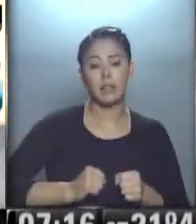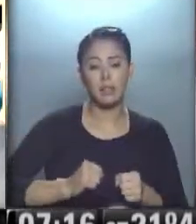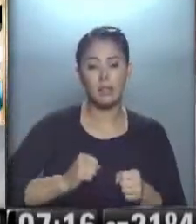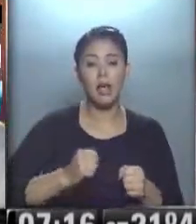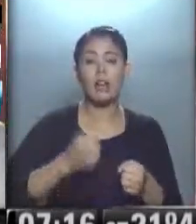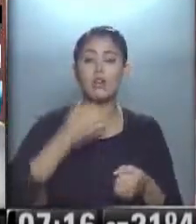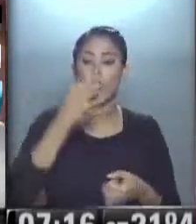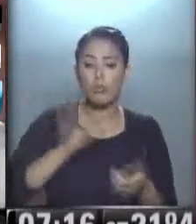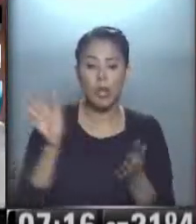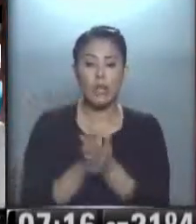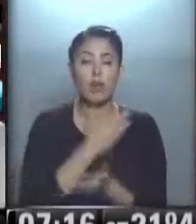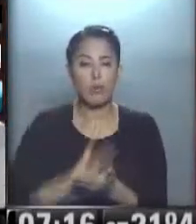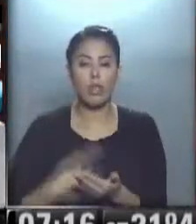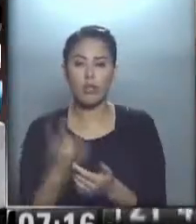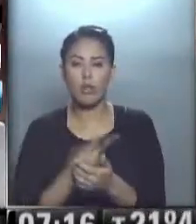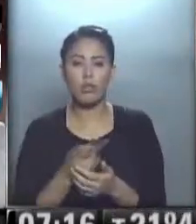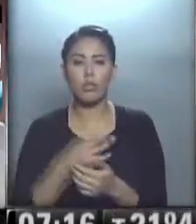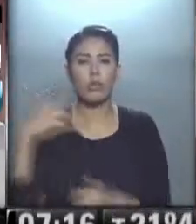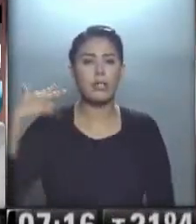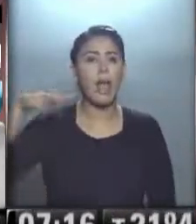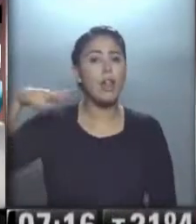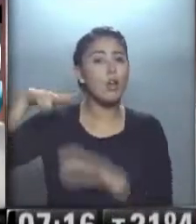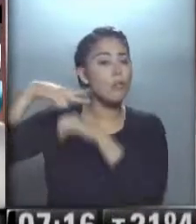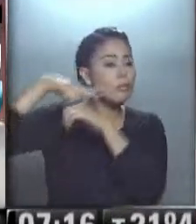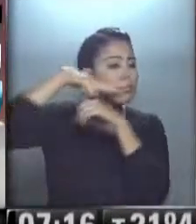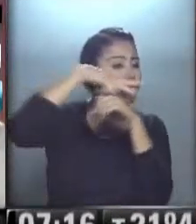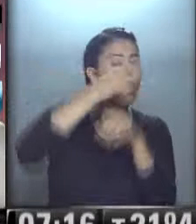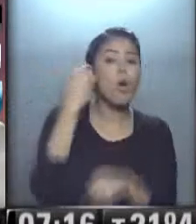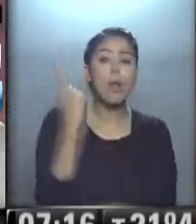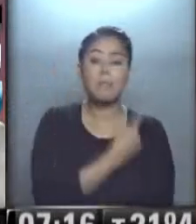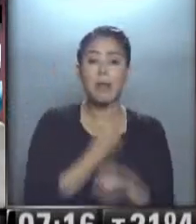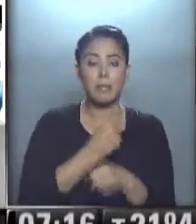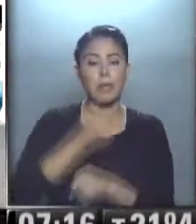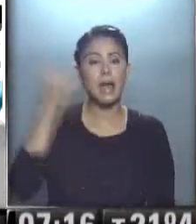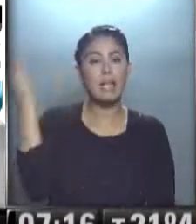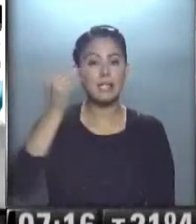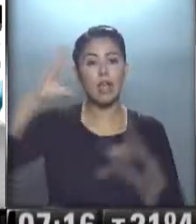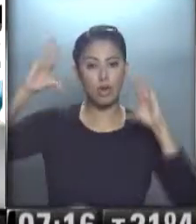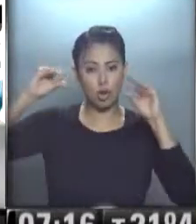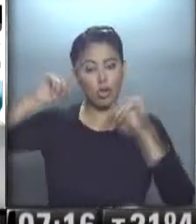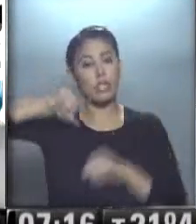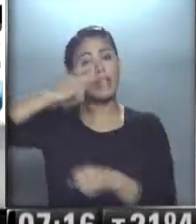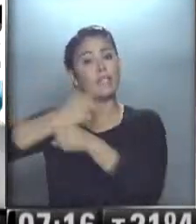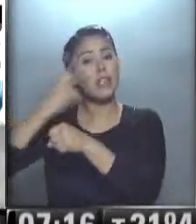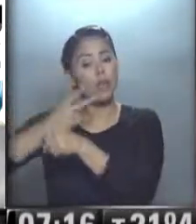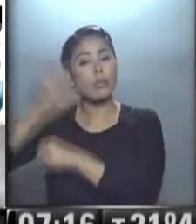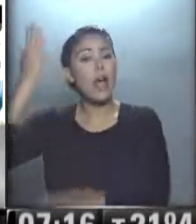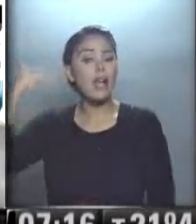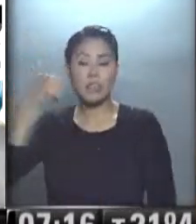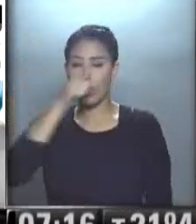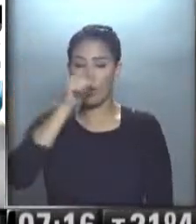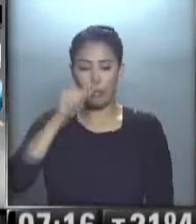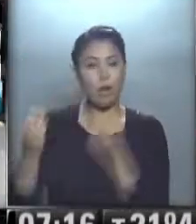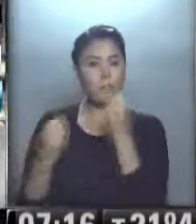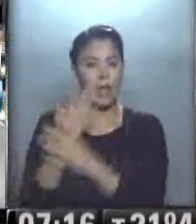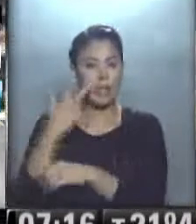efectuaron dos recorridas aéreas en la ciudad de rosario una de ellas fue el sábado por la noche y otras el domingo durante la mañana para